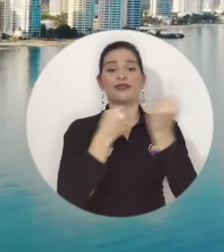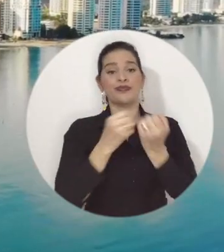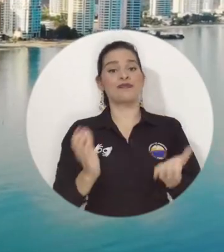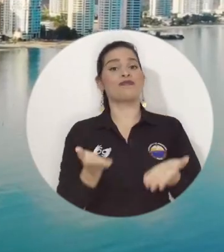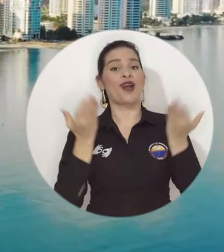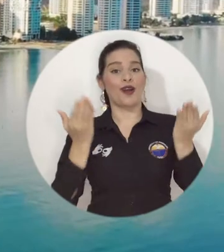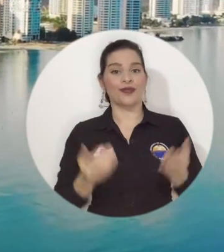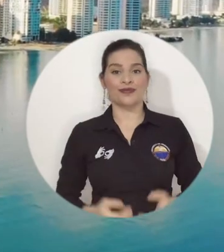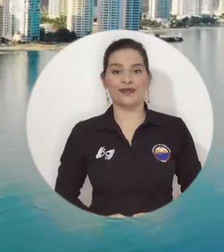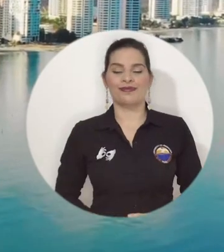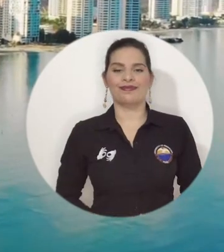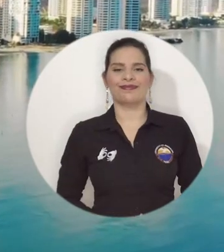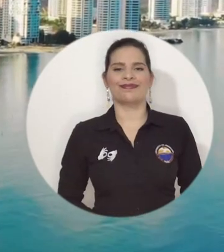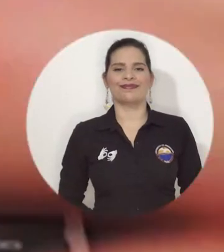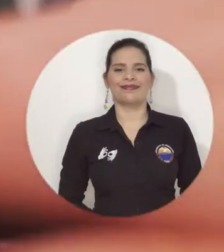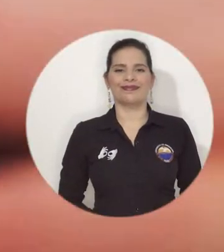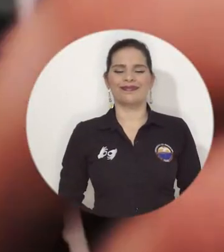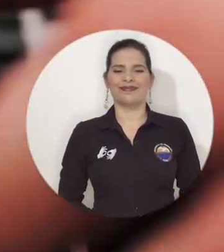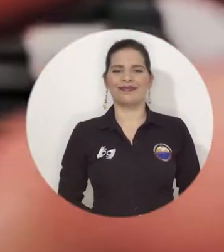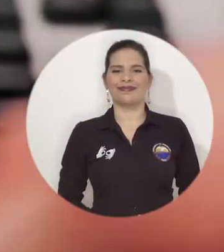directa.